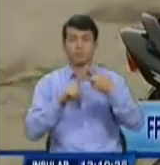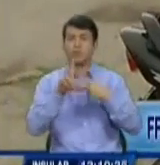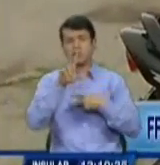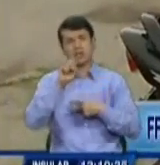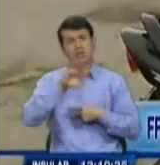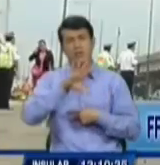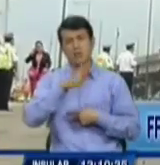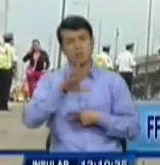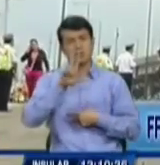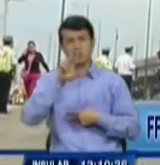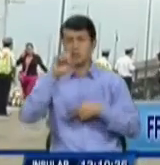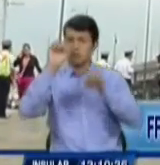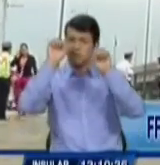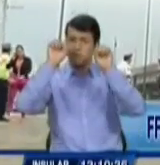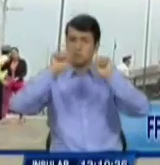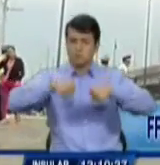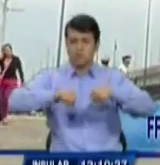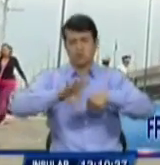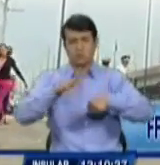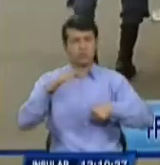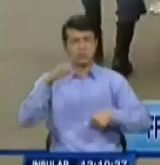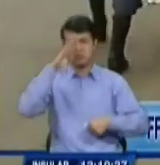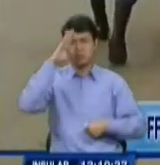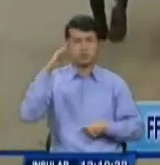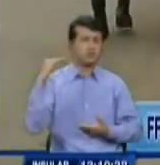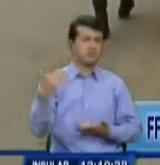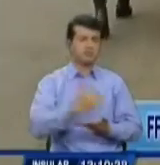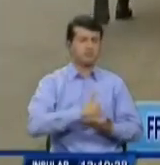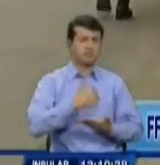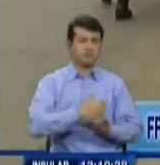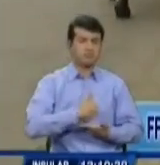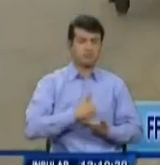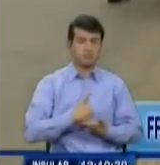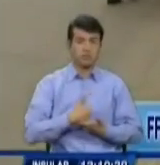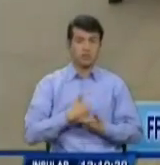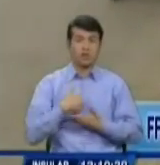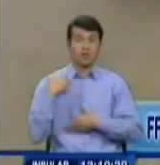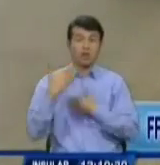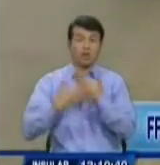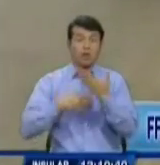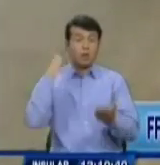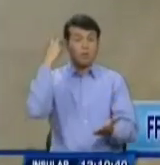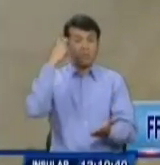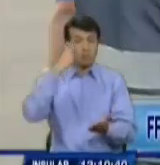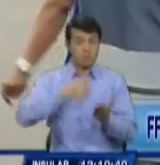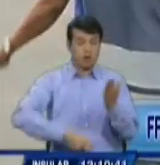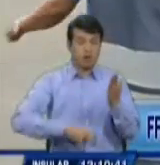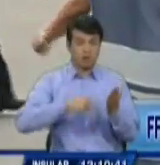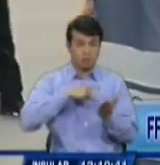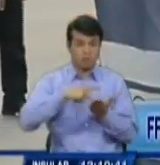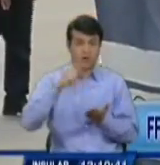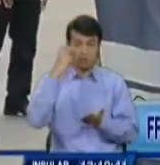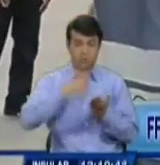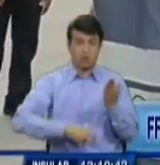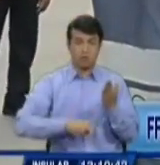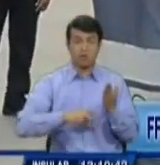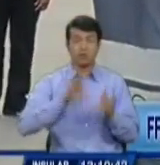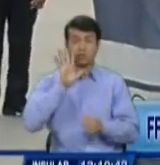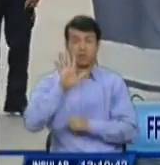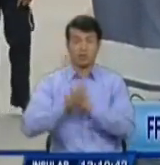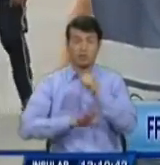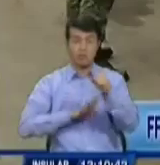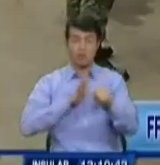fueron a parar a los patios de retención de la CTE y no podrán ser retirados hasta pagar en muchos casos más de 5 años